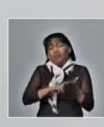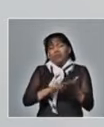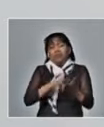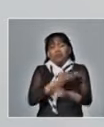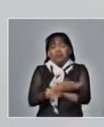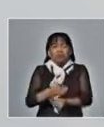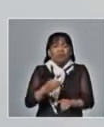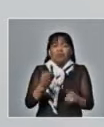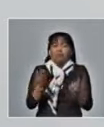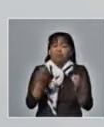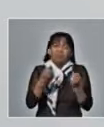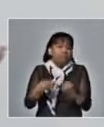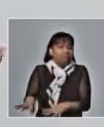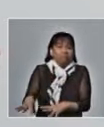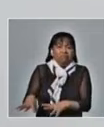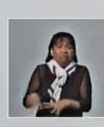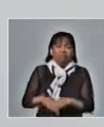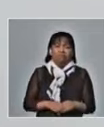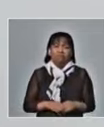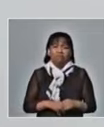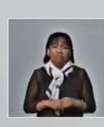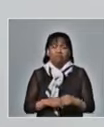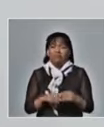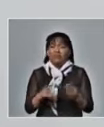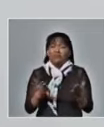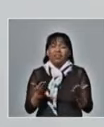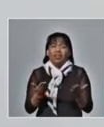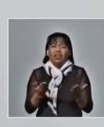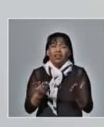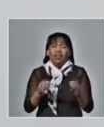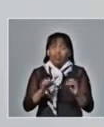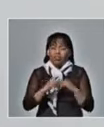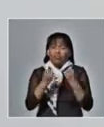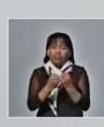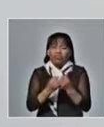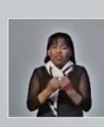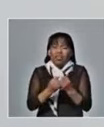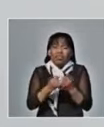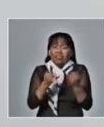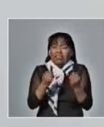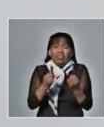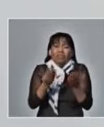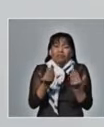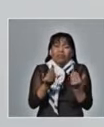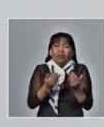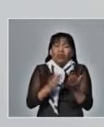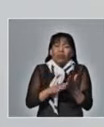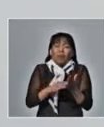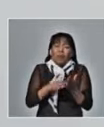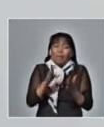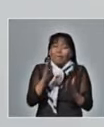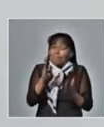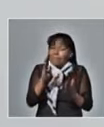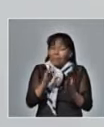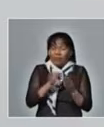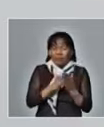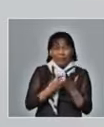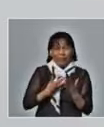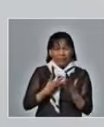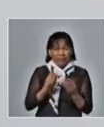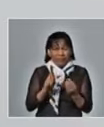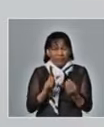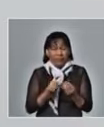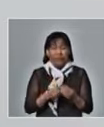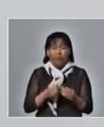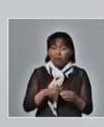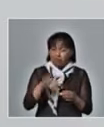familiares. Hay una descomposición en el tejido social y han aumentado las adicciones. Por eso debemos de trabajar de manera